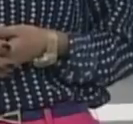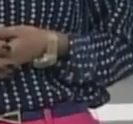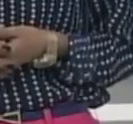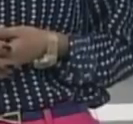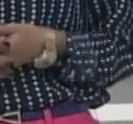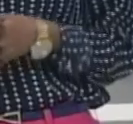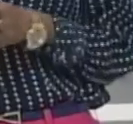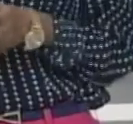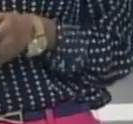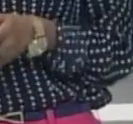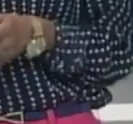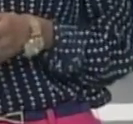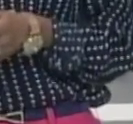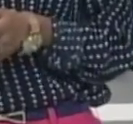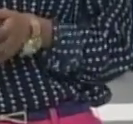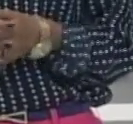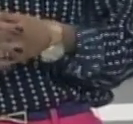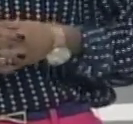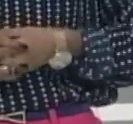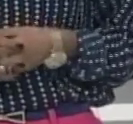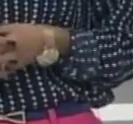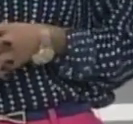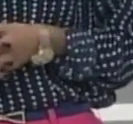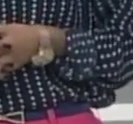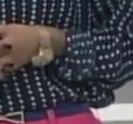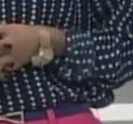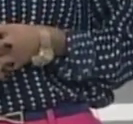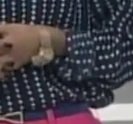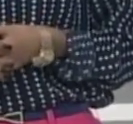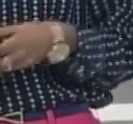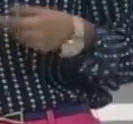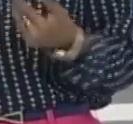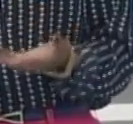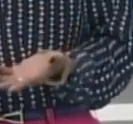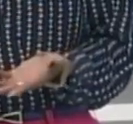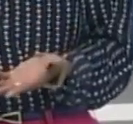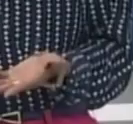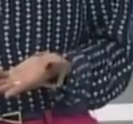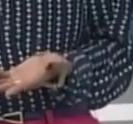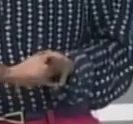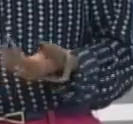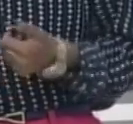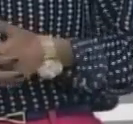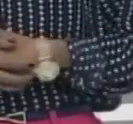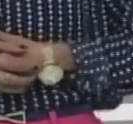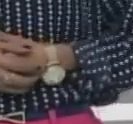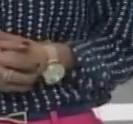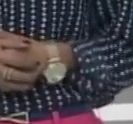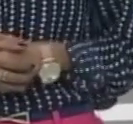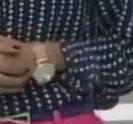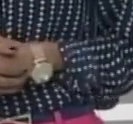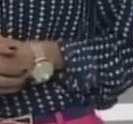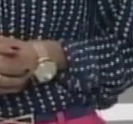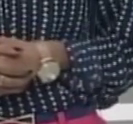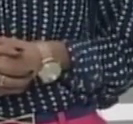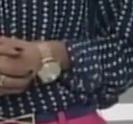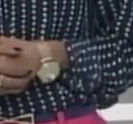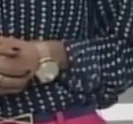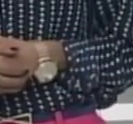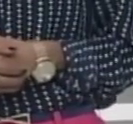e Informática, un espacio que atenderá 1.200 estudiantes de forma presencial. Con esta información nosotros vamos